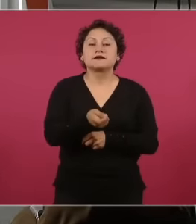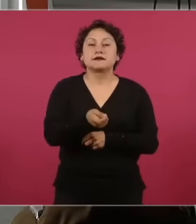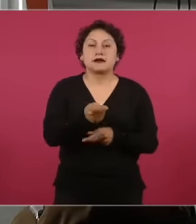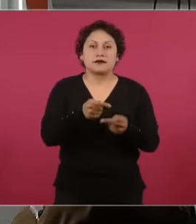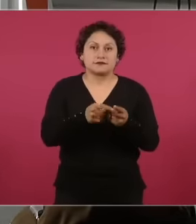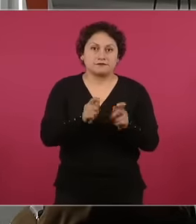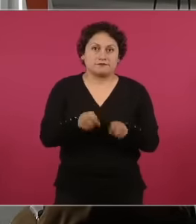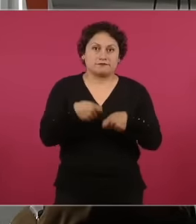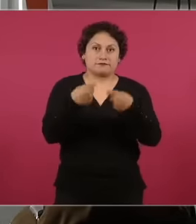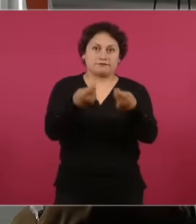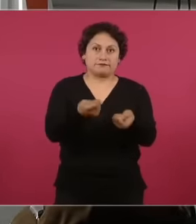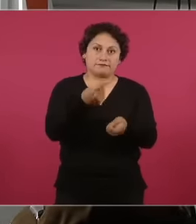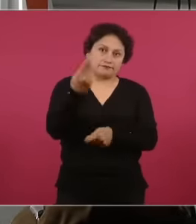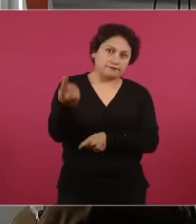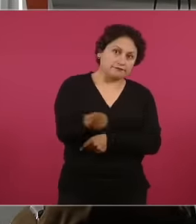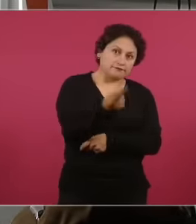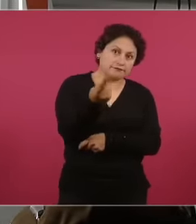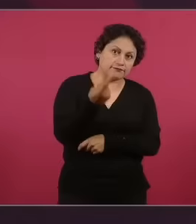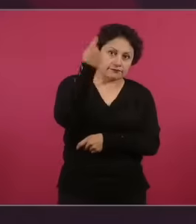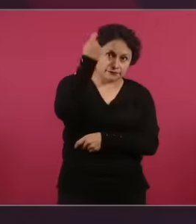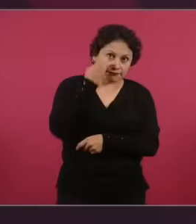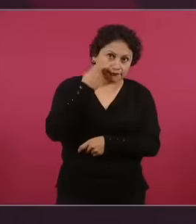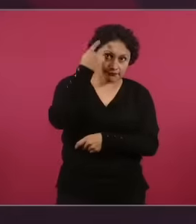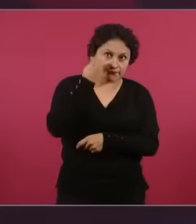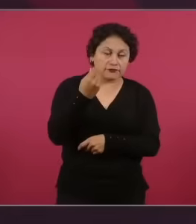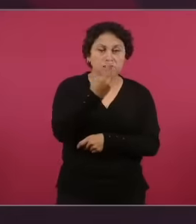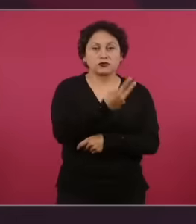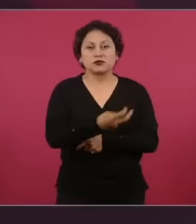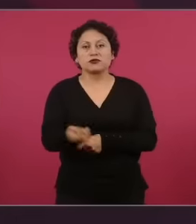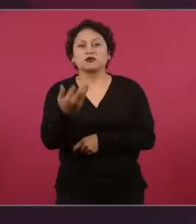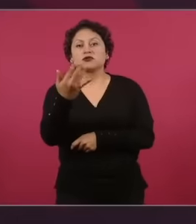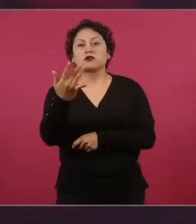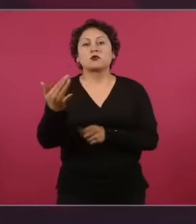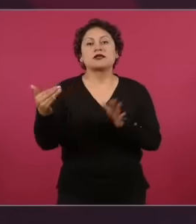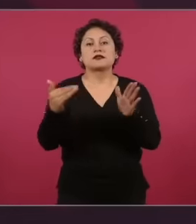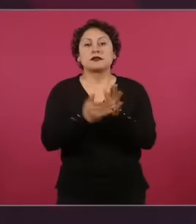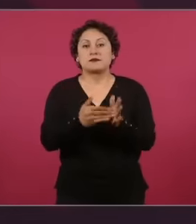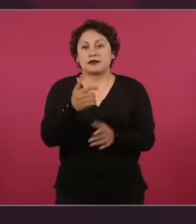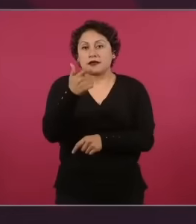250,000 pesos mensuales. Lleva 30 años